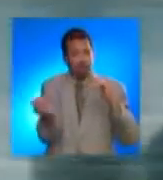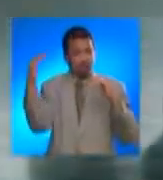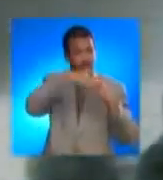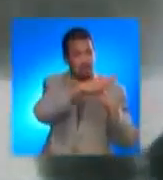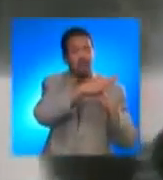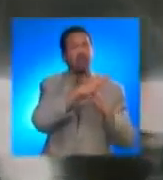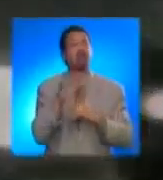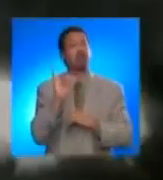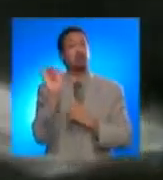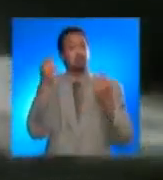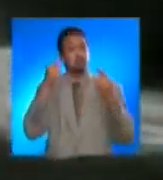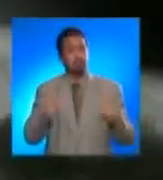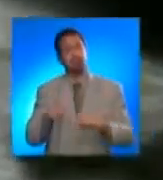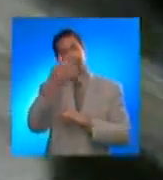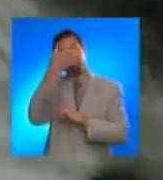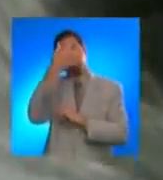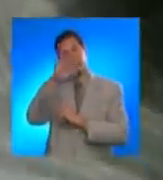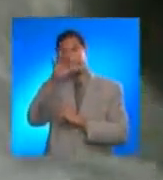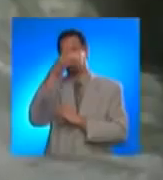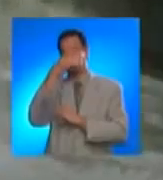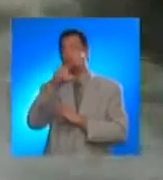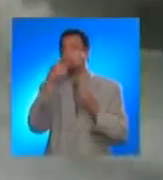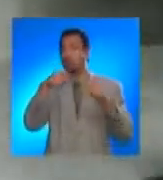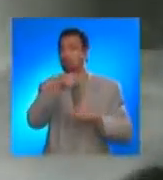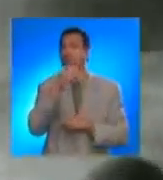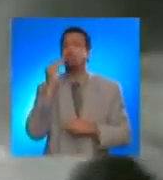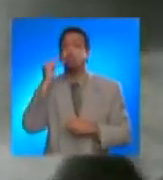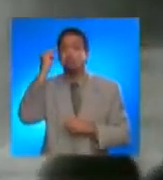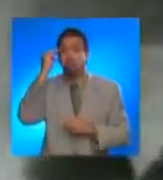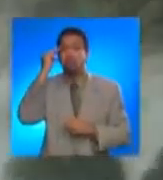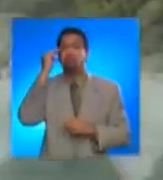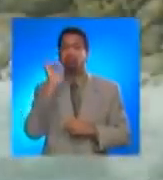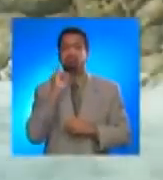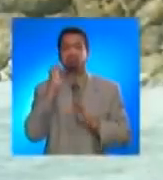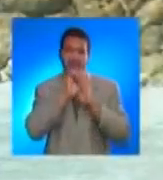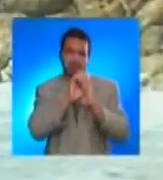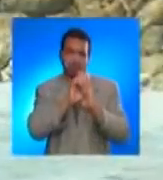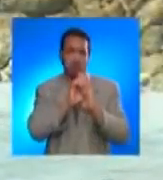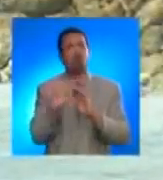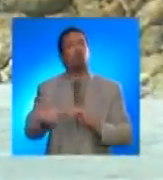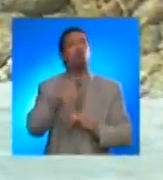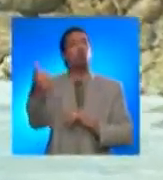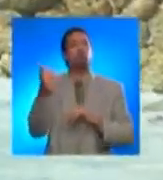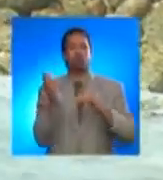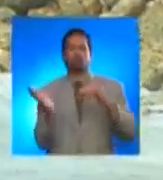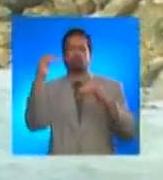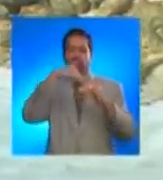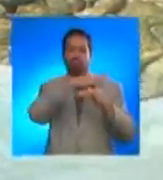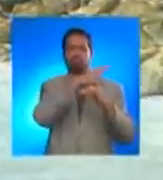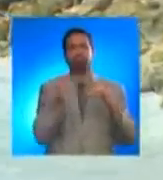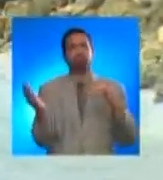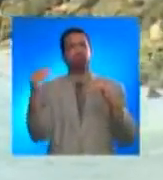energía asociada con un tsunami sea de una magnitud mucho mayor que la de un oleaje extremo, como por ejemplo el de un